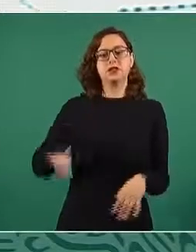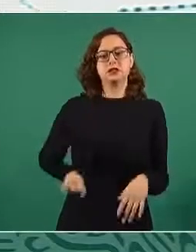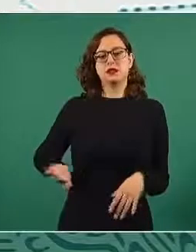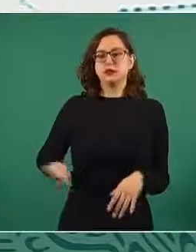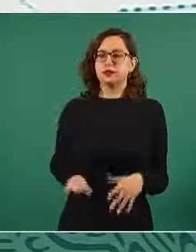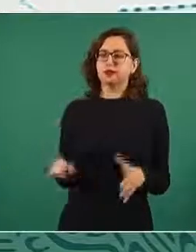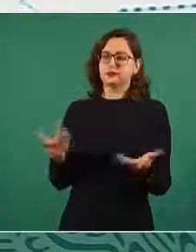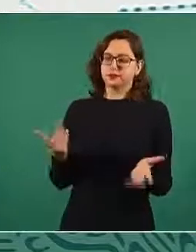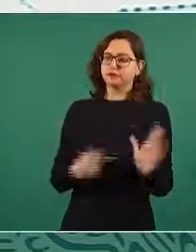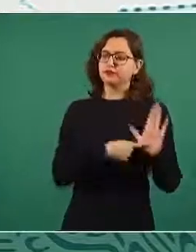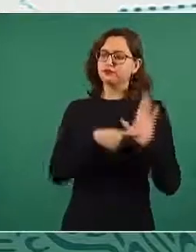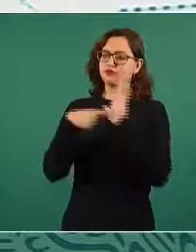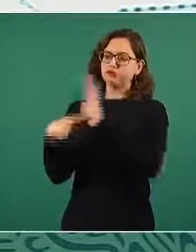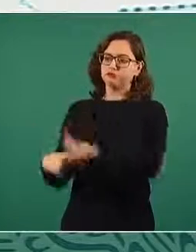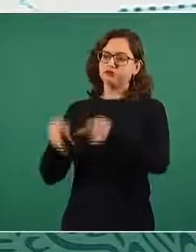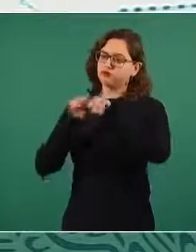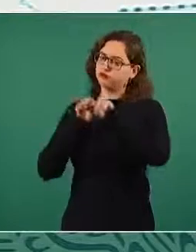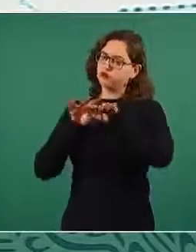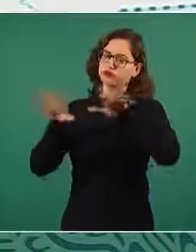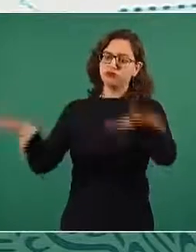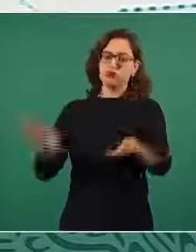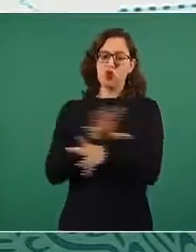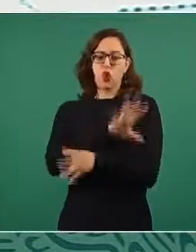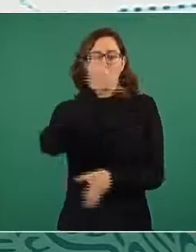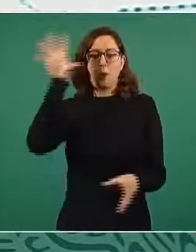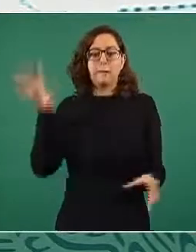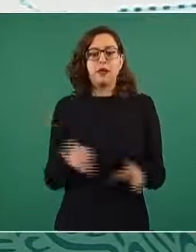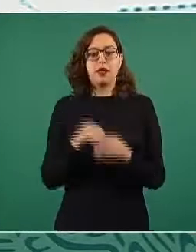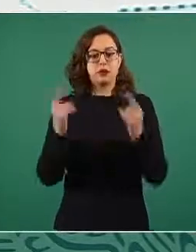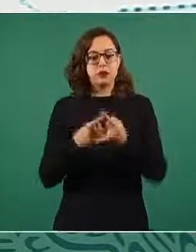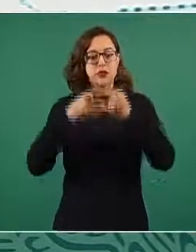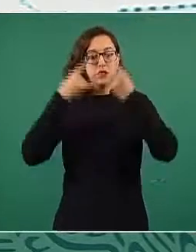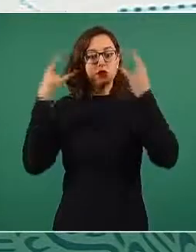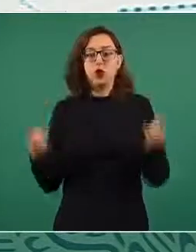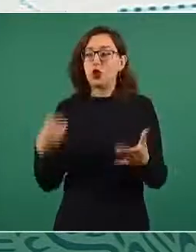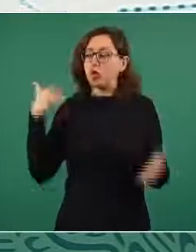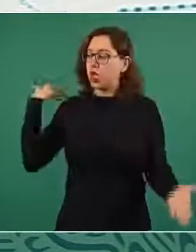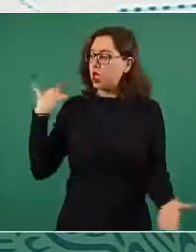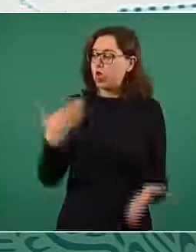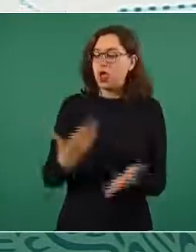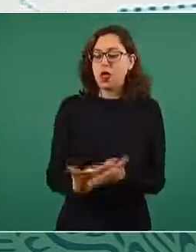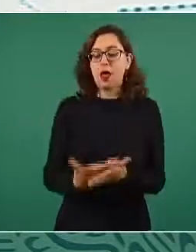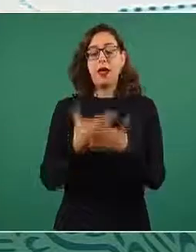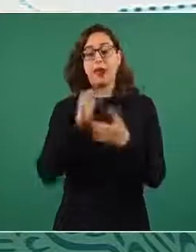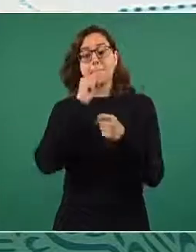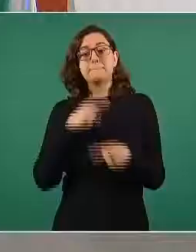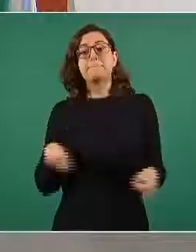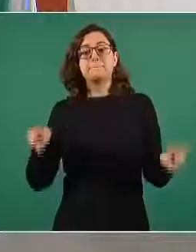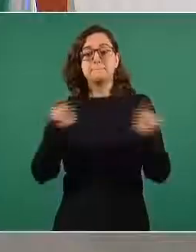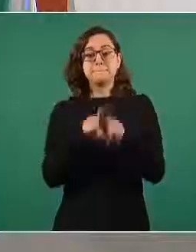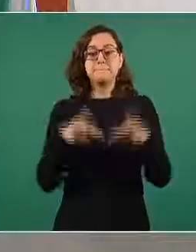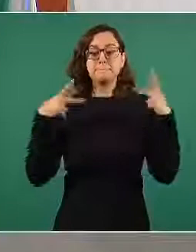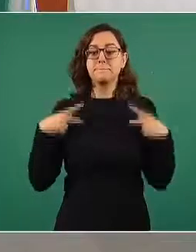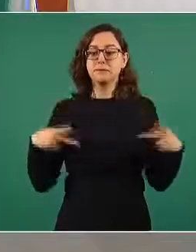y que también el pueblo sepa, porque hay muchos que desconocen